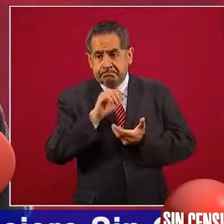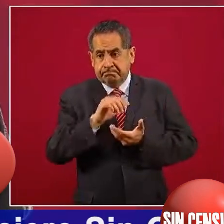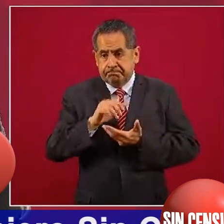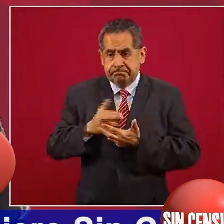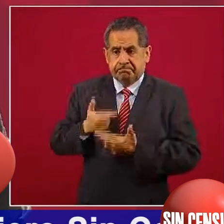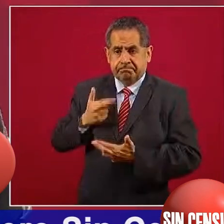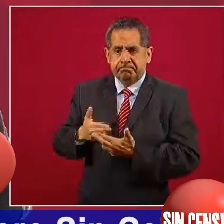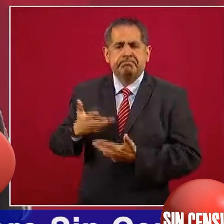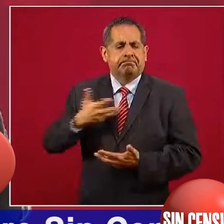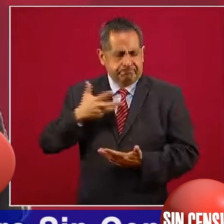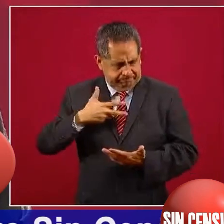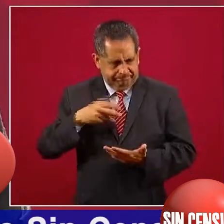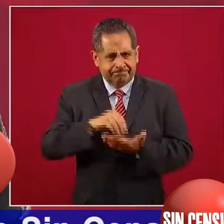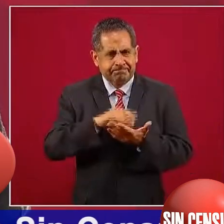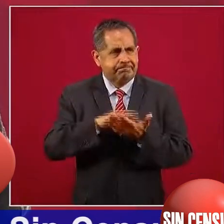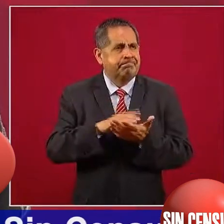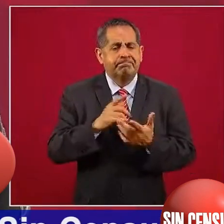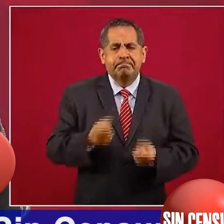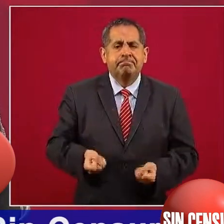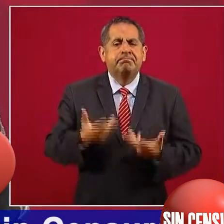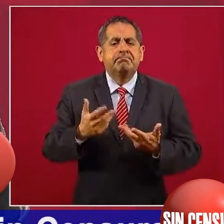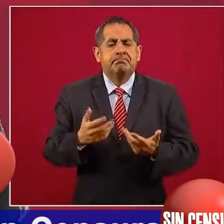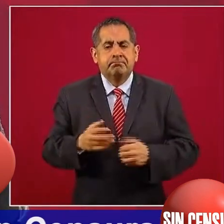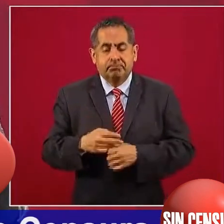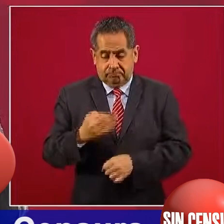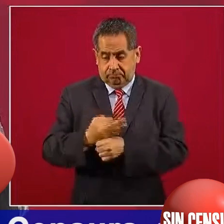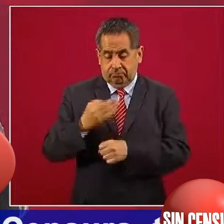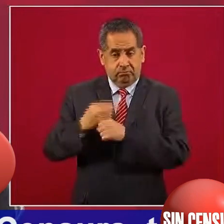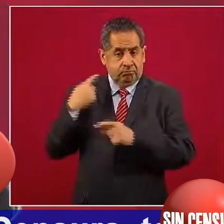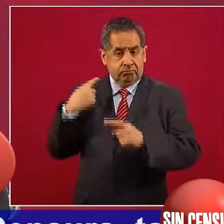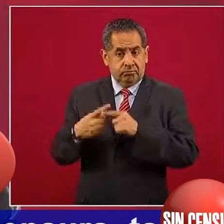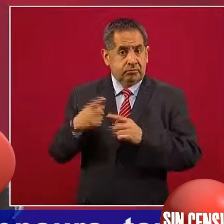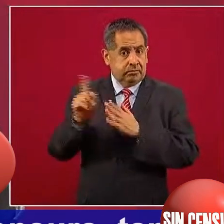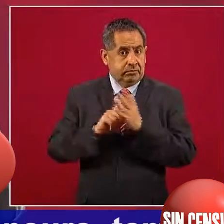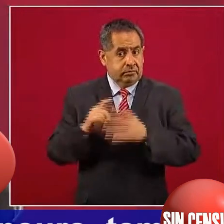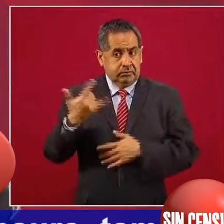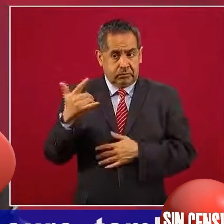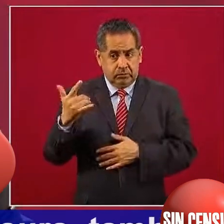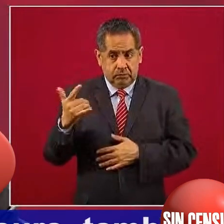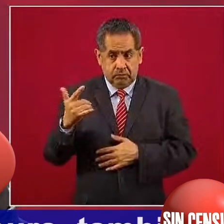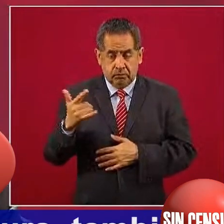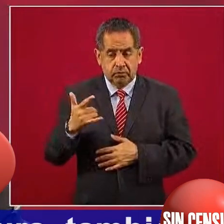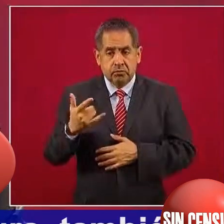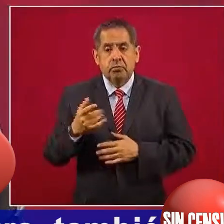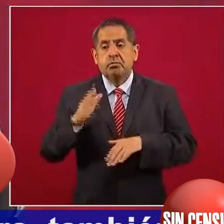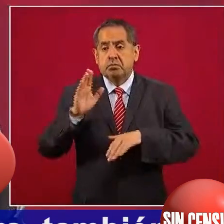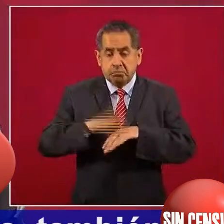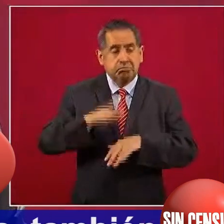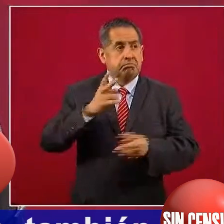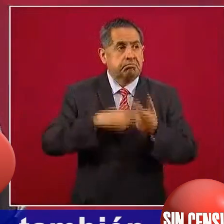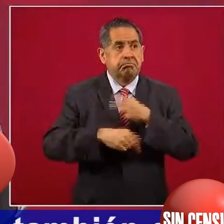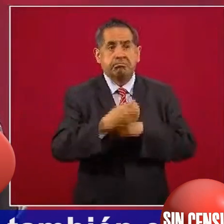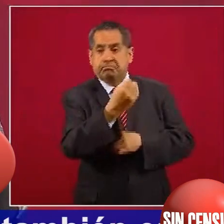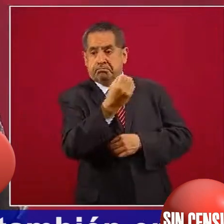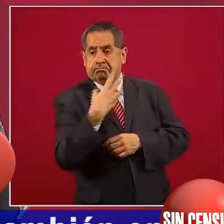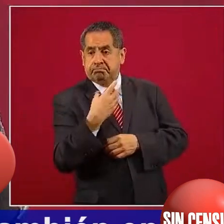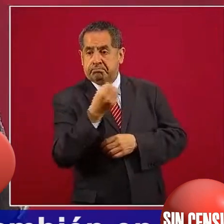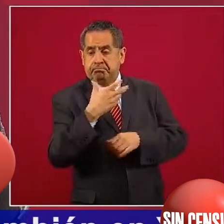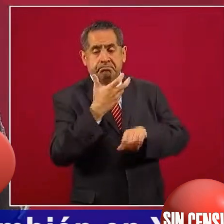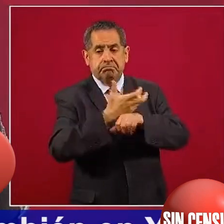Tengo el dato de que en este mes de julio van a aumentar las